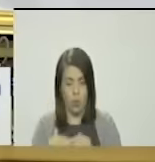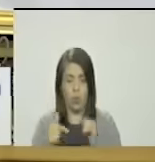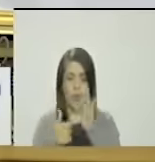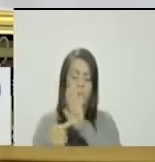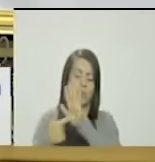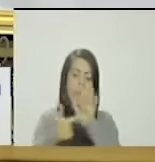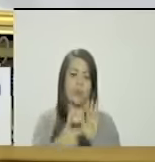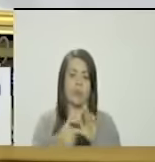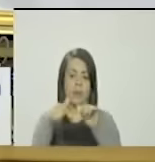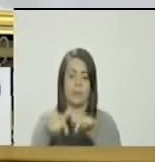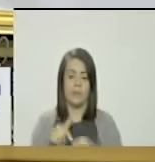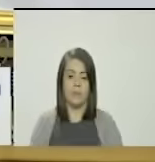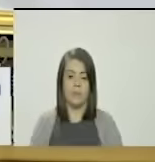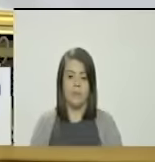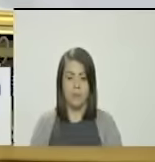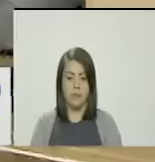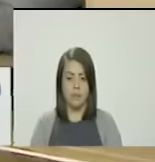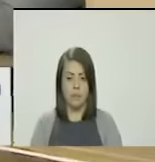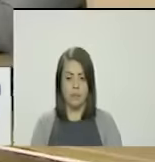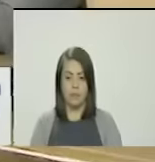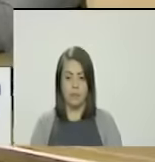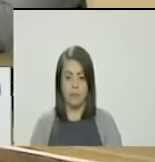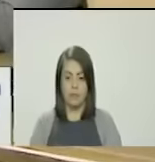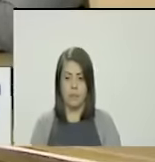fueron presentadas.